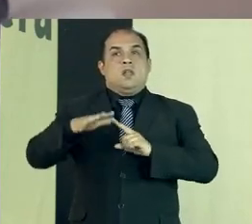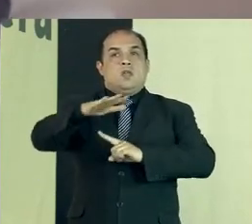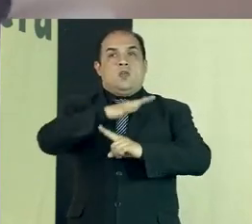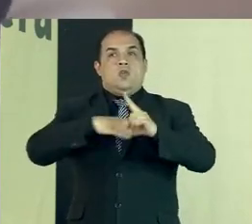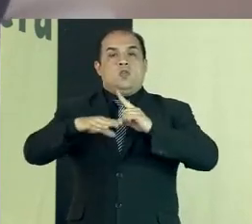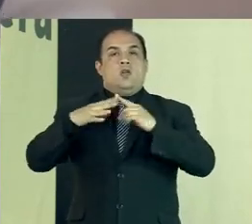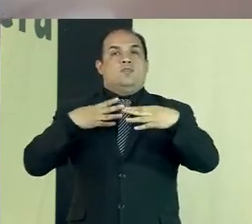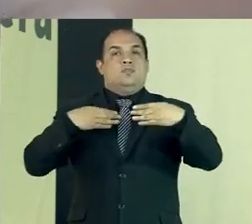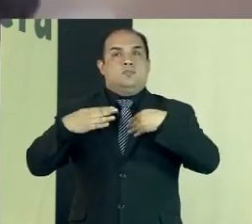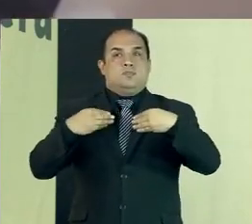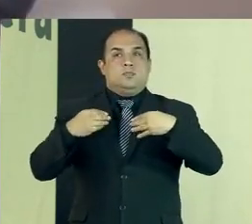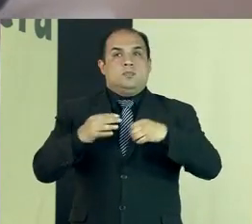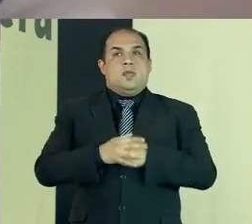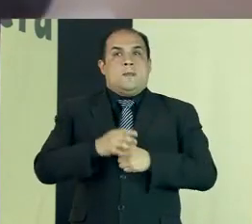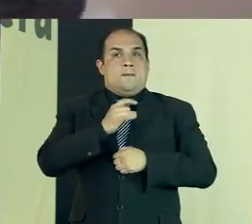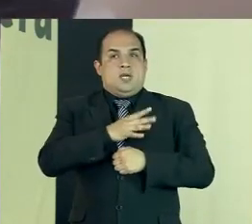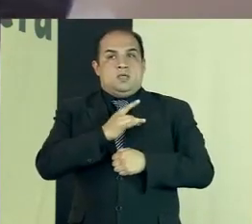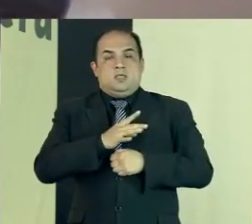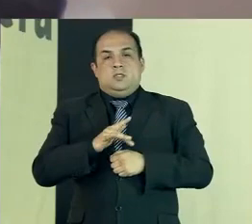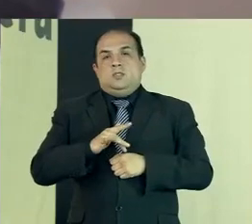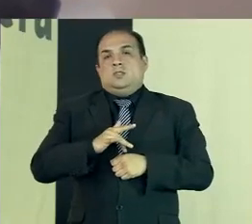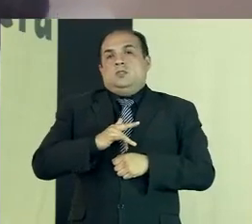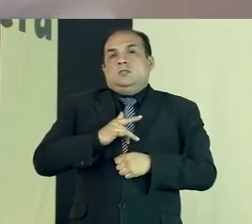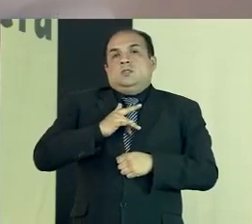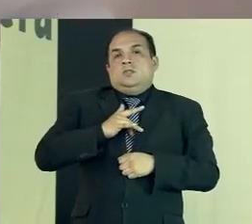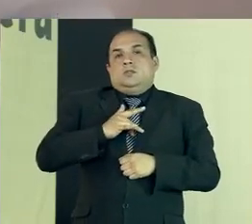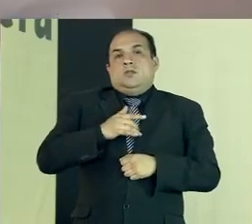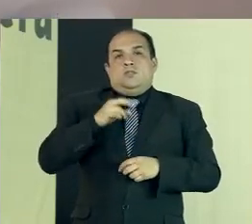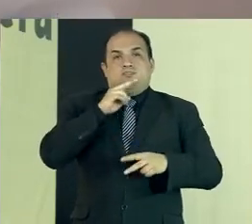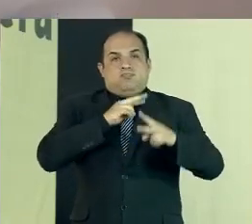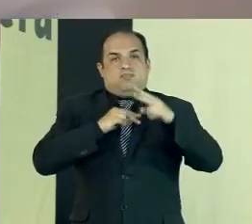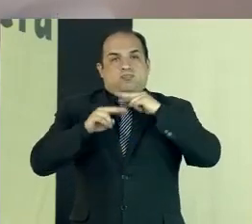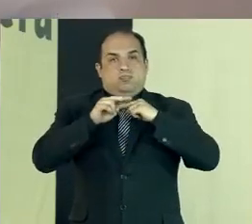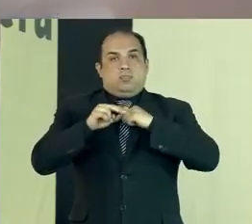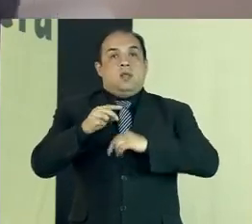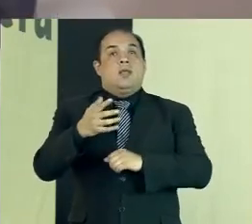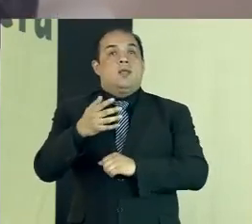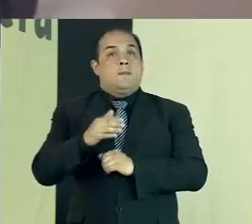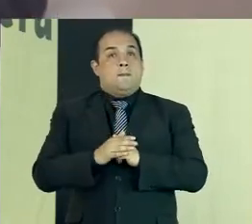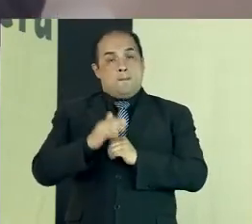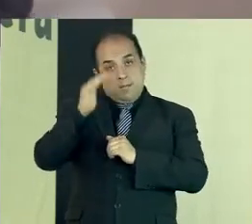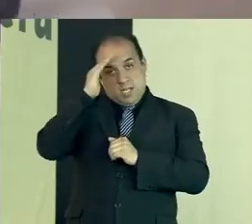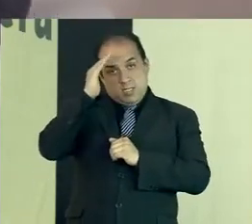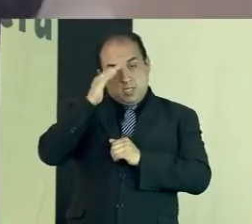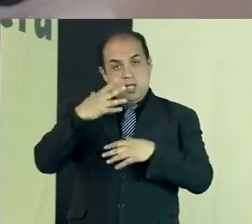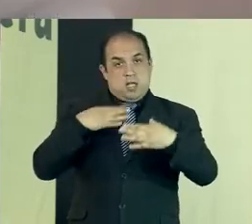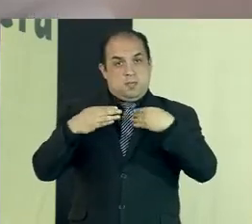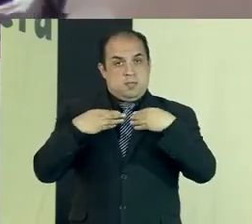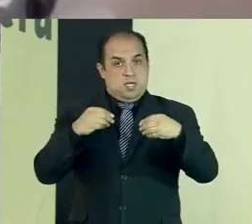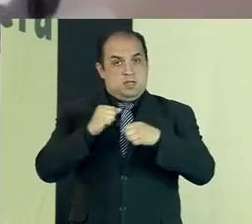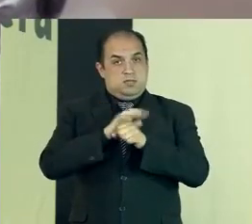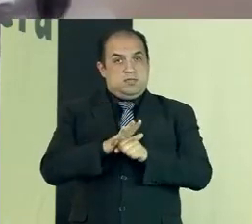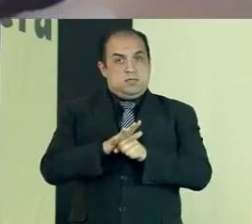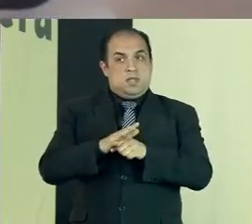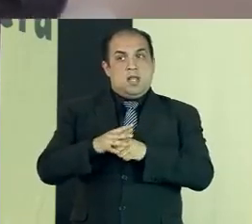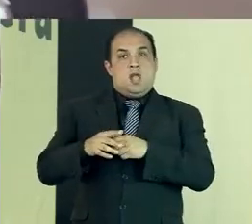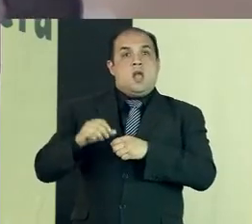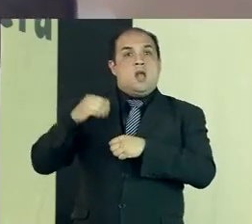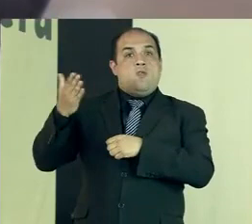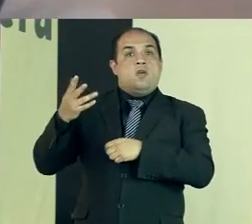de la pandemia y el temor la incertidumbre llevó a pensar que la pandemia nos venía de fuera